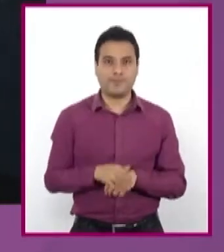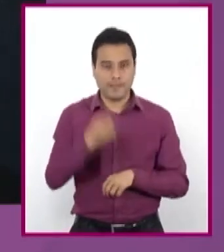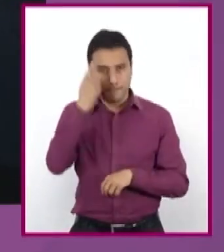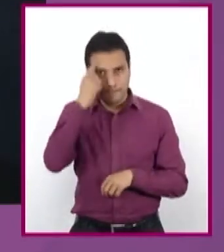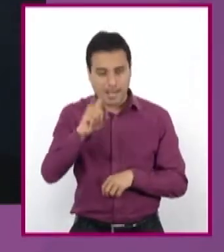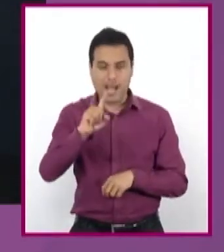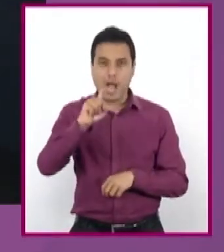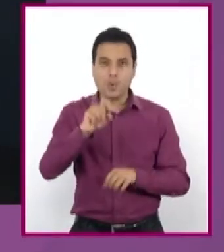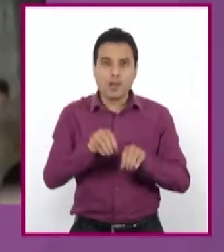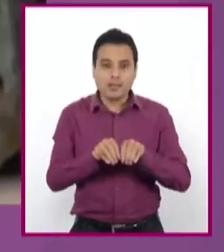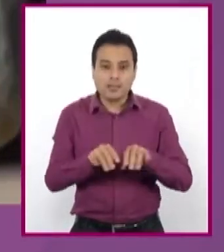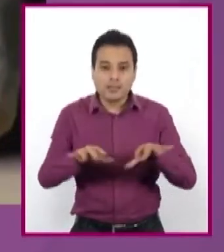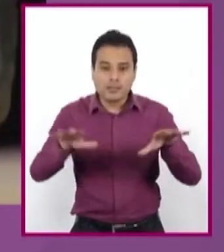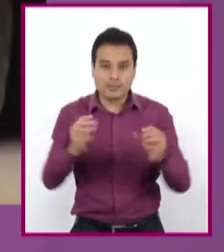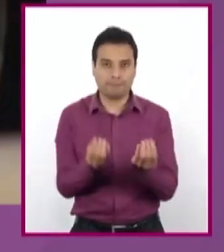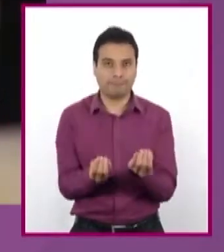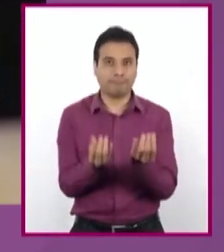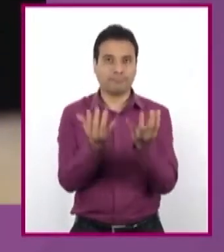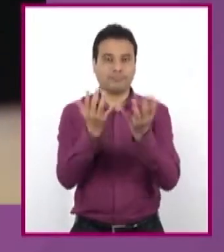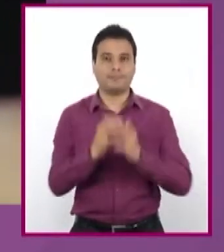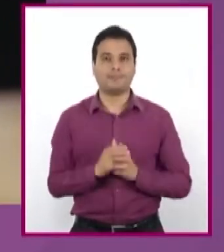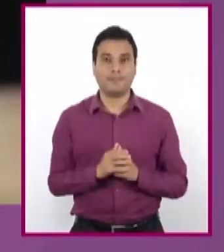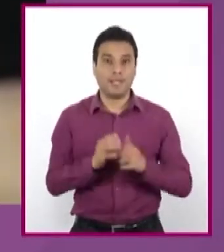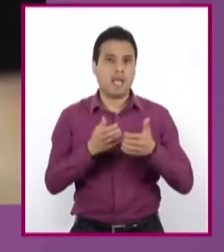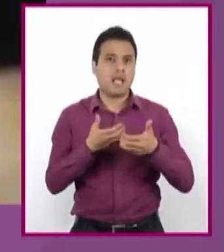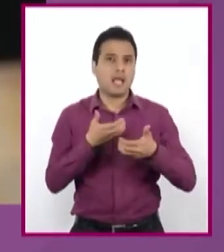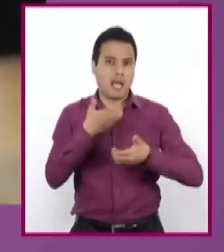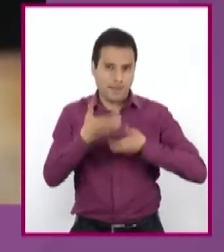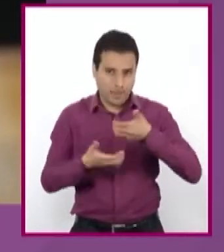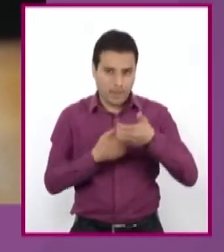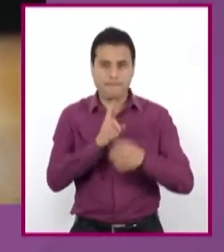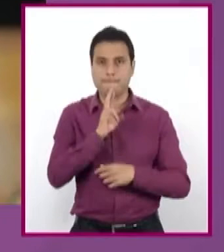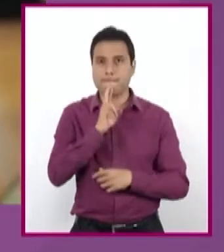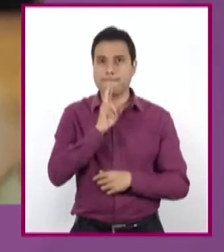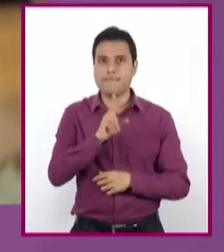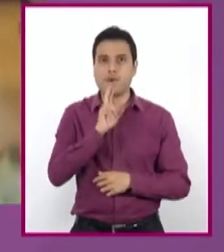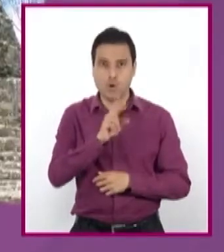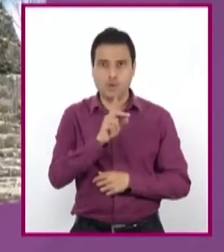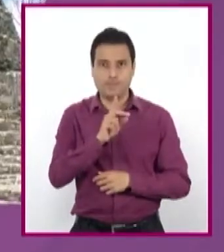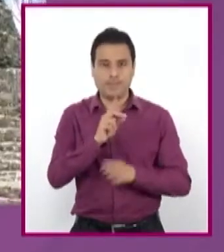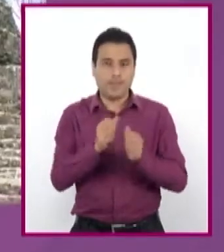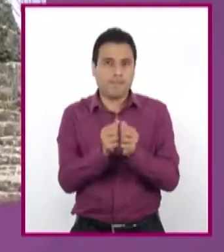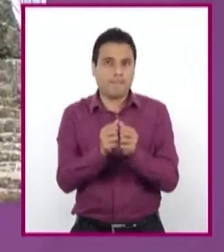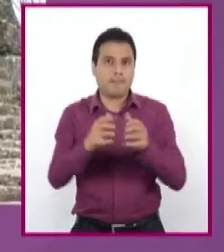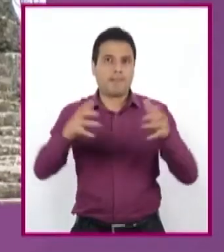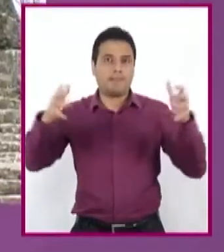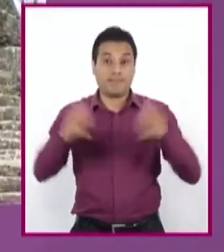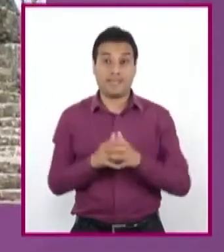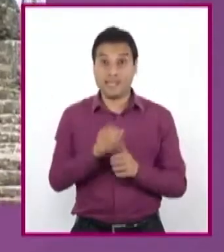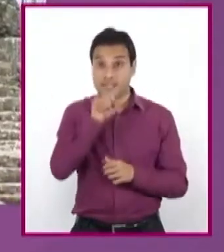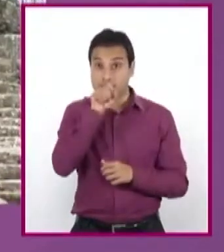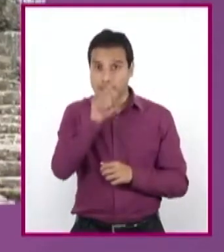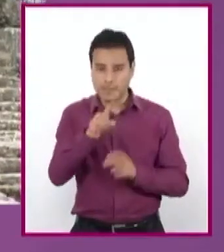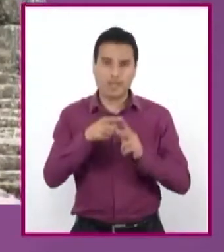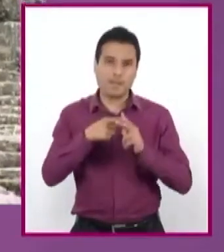agricultura. El intercambio económico se expandió geográficamente. también inició la arquitectura monumental con